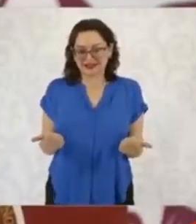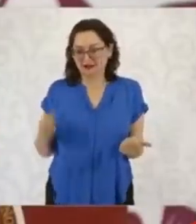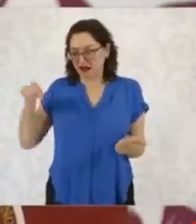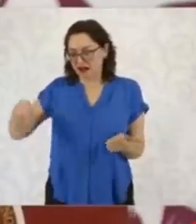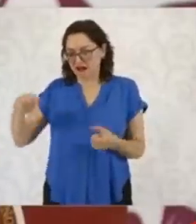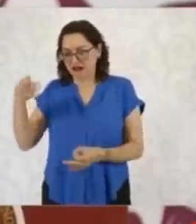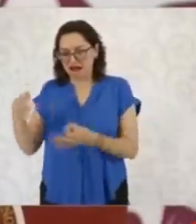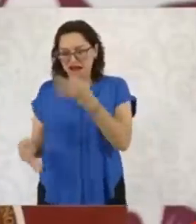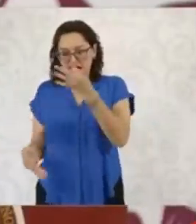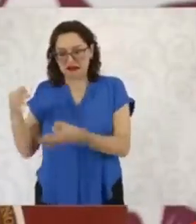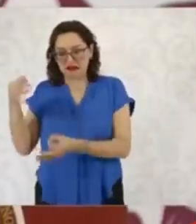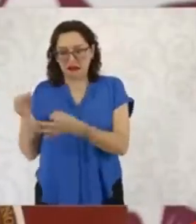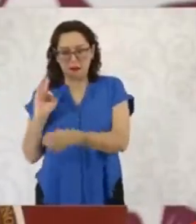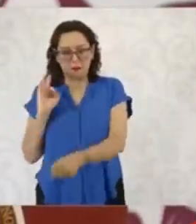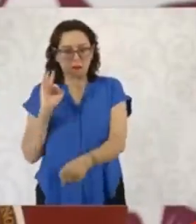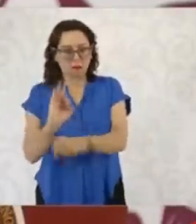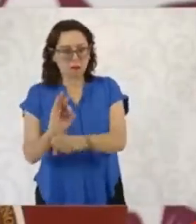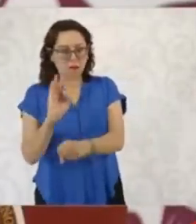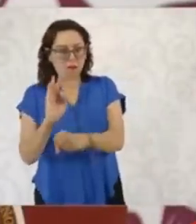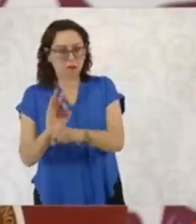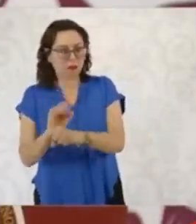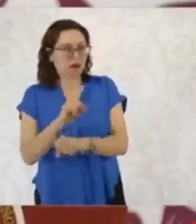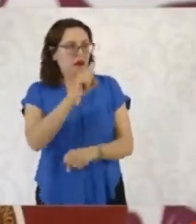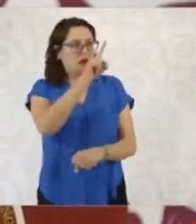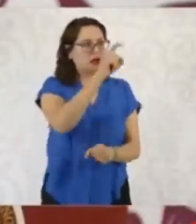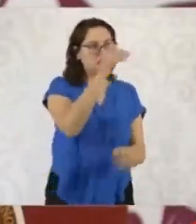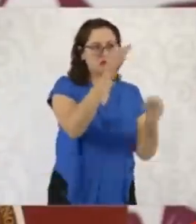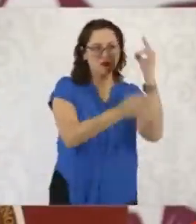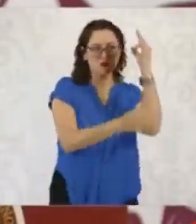escucha entiende la